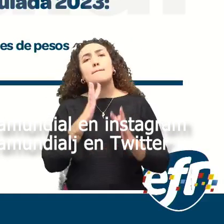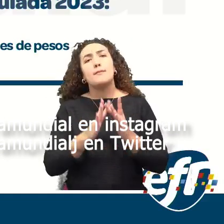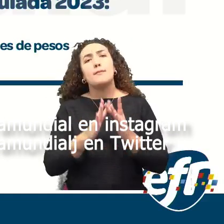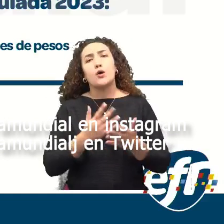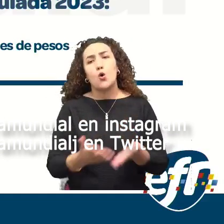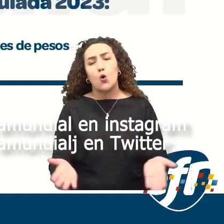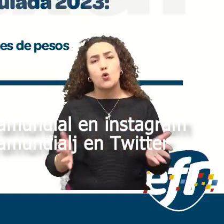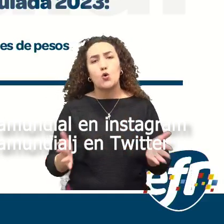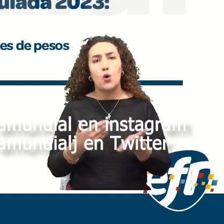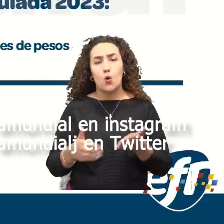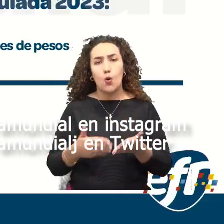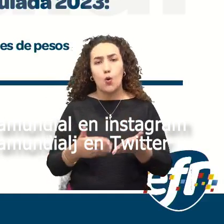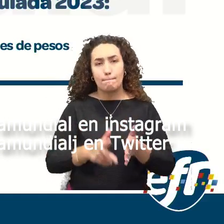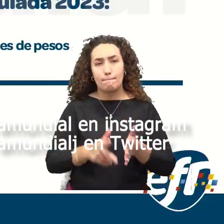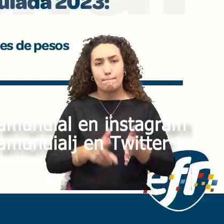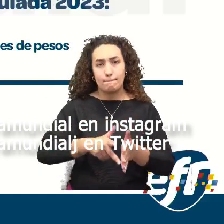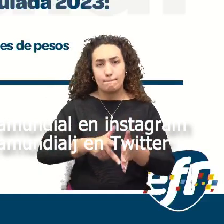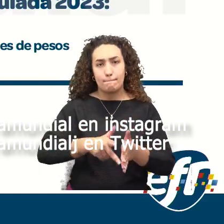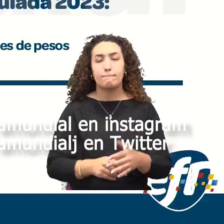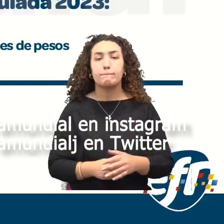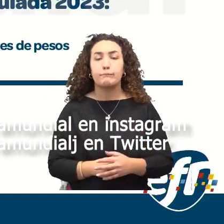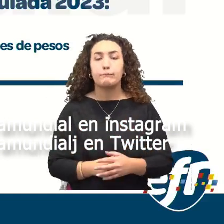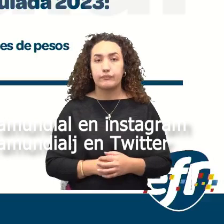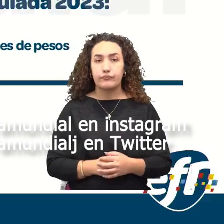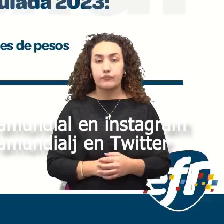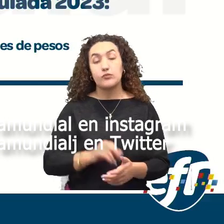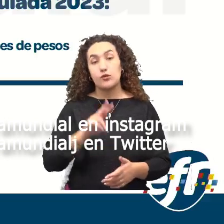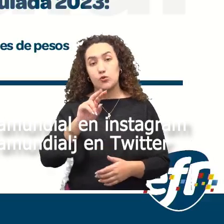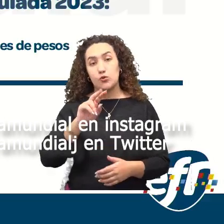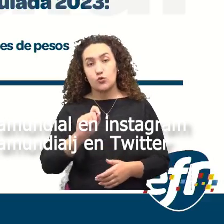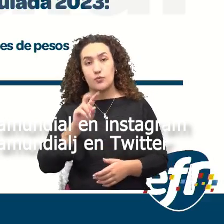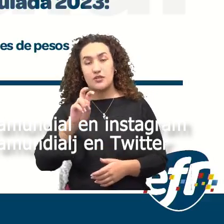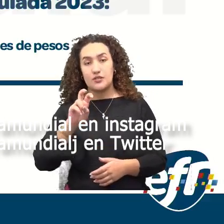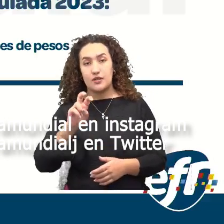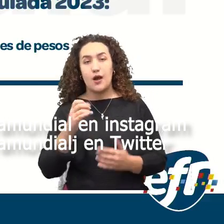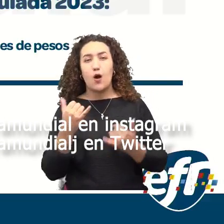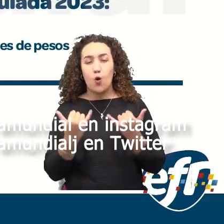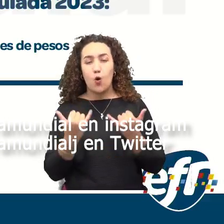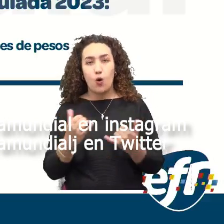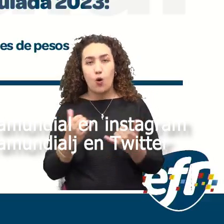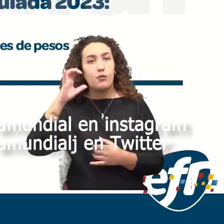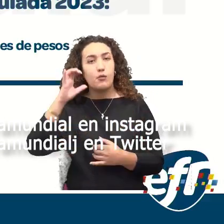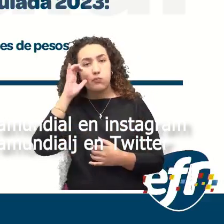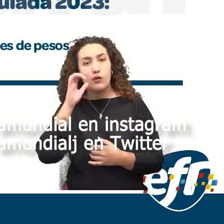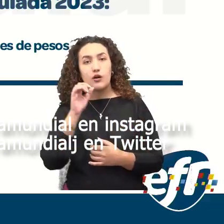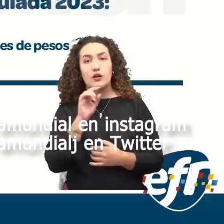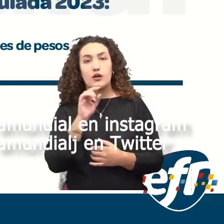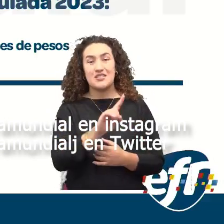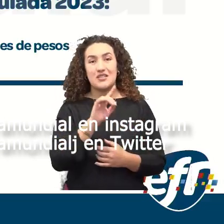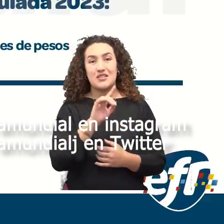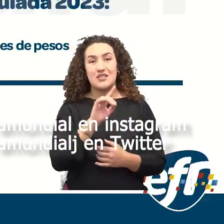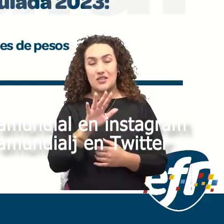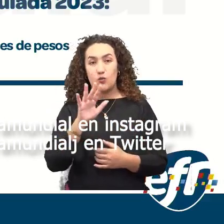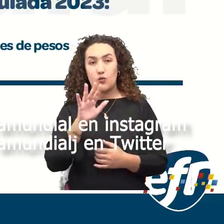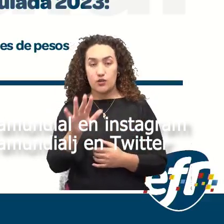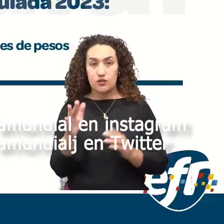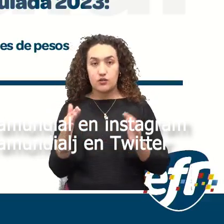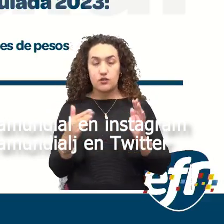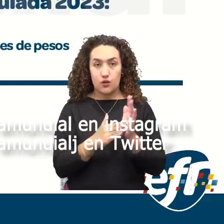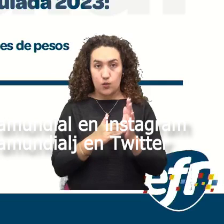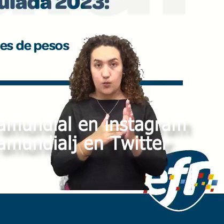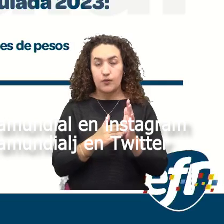2.7 billones de pesos específicamente, y hoy ya llevamos ejecutados 155.289 millones de pesos de